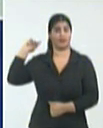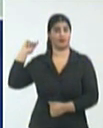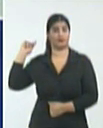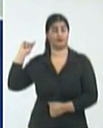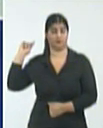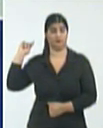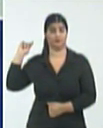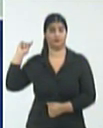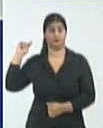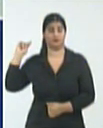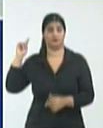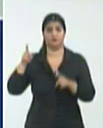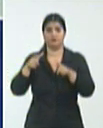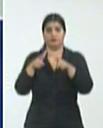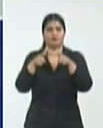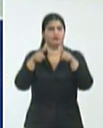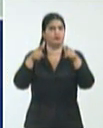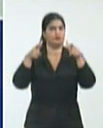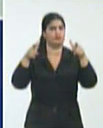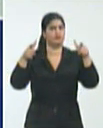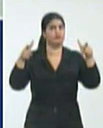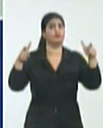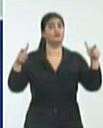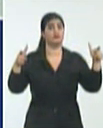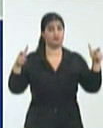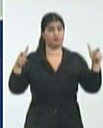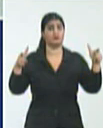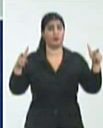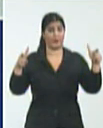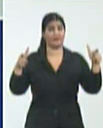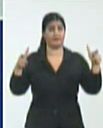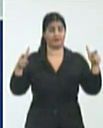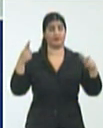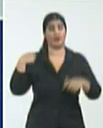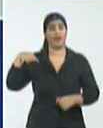de toda la pandemia, que son